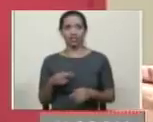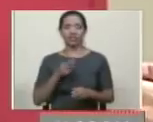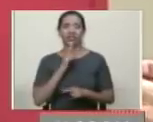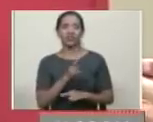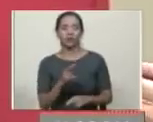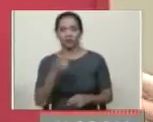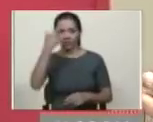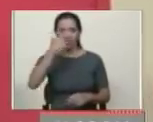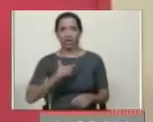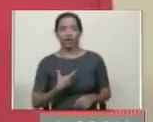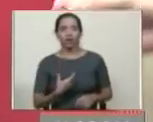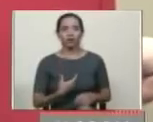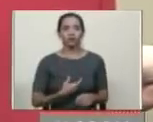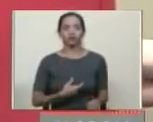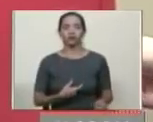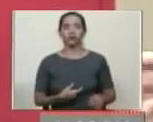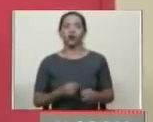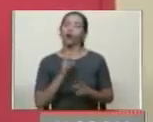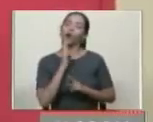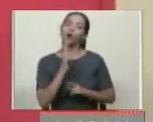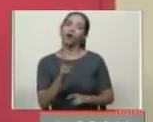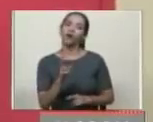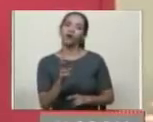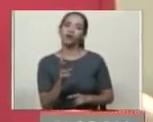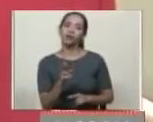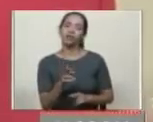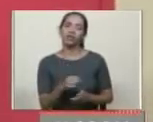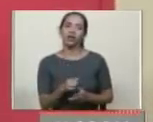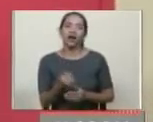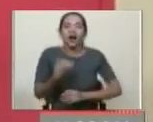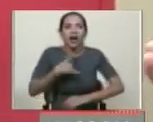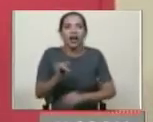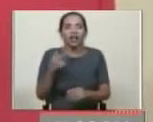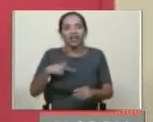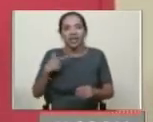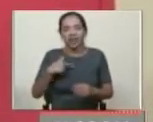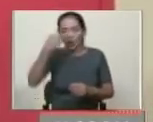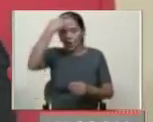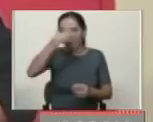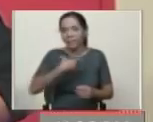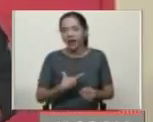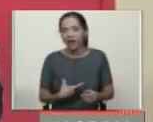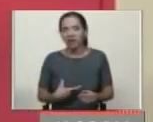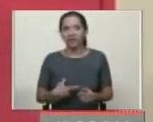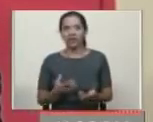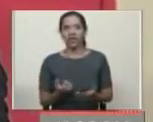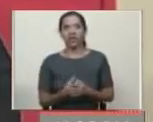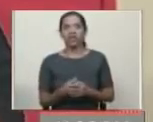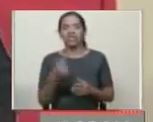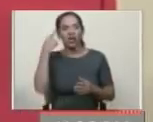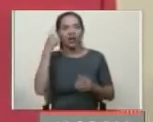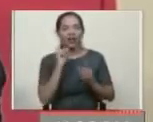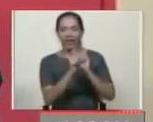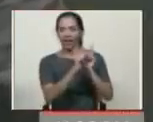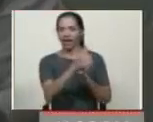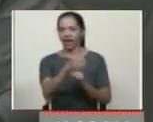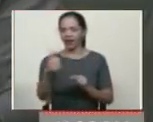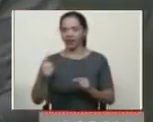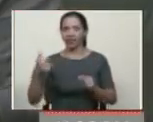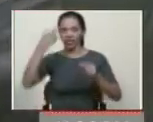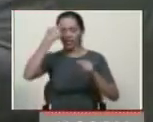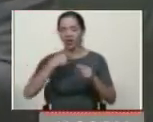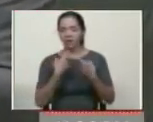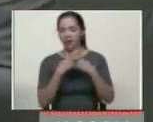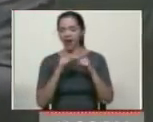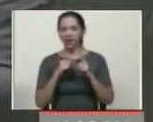serio? ¿O se le responde, o hay que tener un perfil allí, como más o menos? Mira, cómo se maneja eso. Yo creo que cada eso. Quien tiene su perfil particular. Porque hay bastantes haters